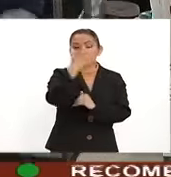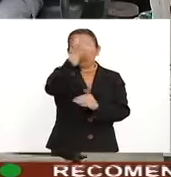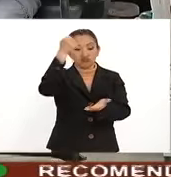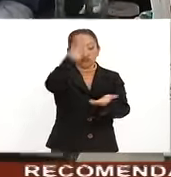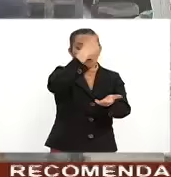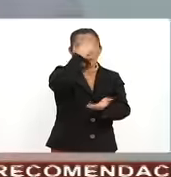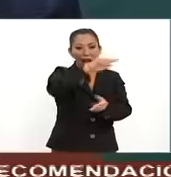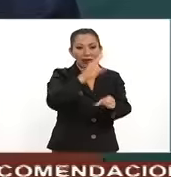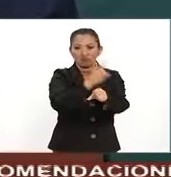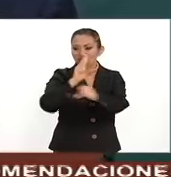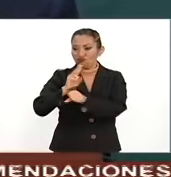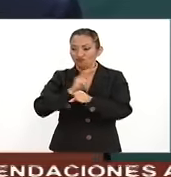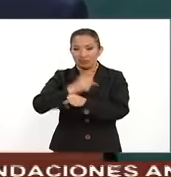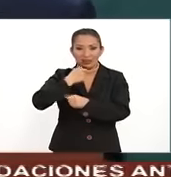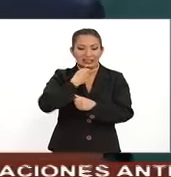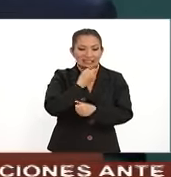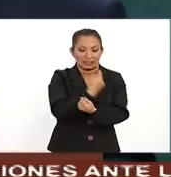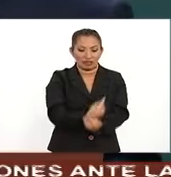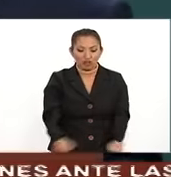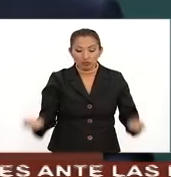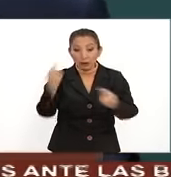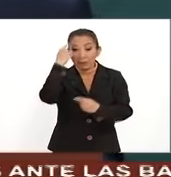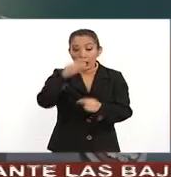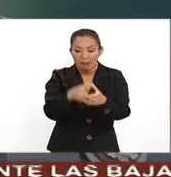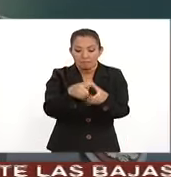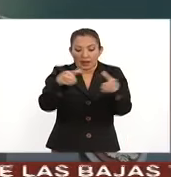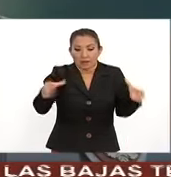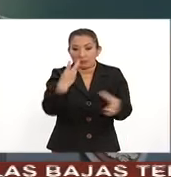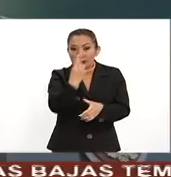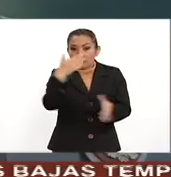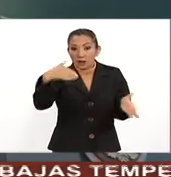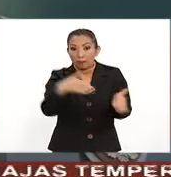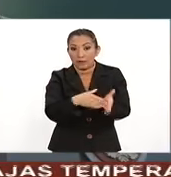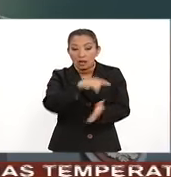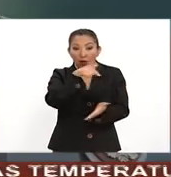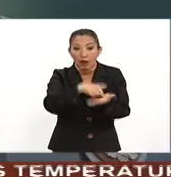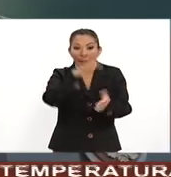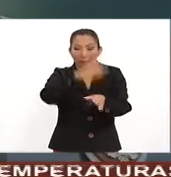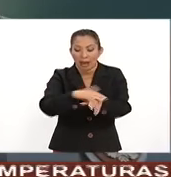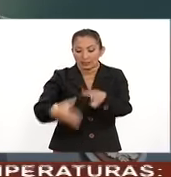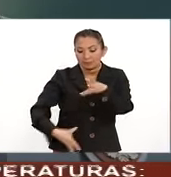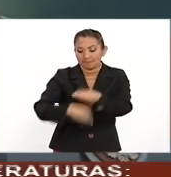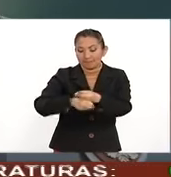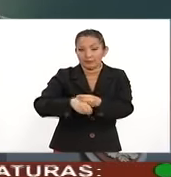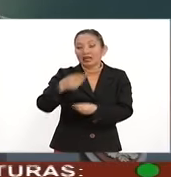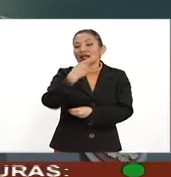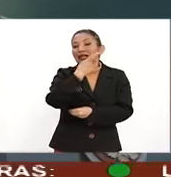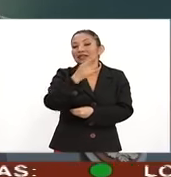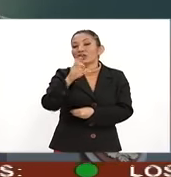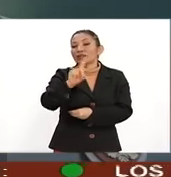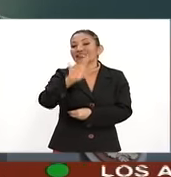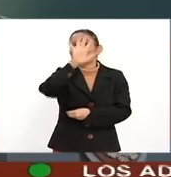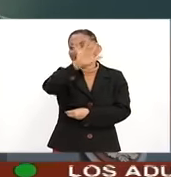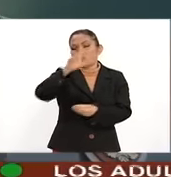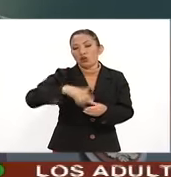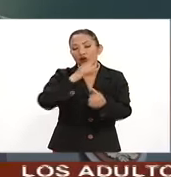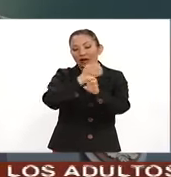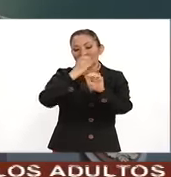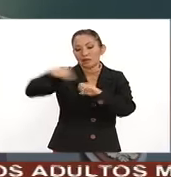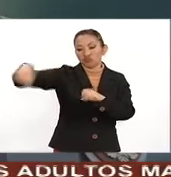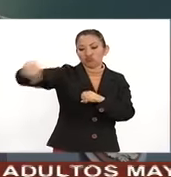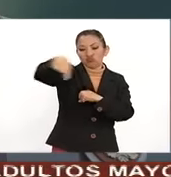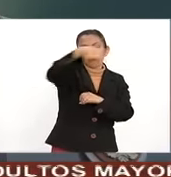las guarderías. Para ampliar su capacidad en 25,000 lugares adicionales en 135 localidades a